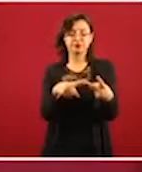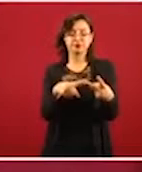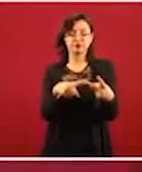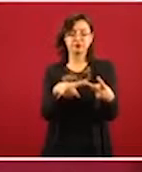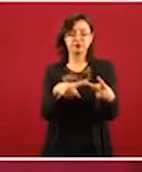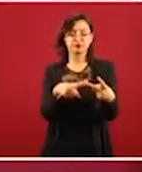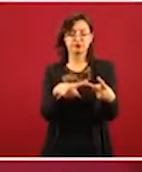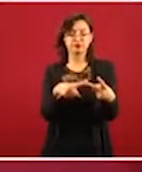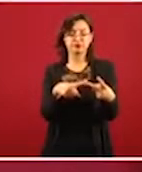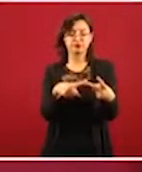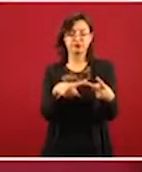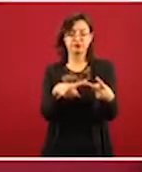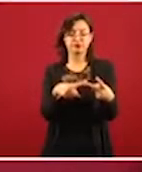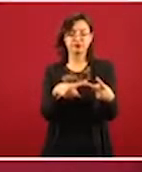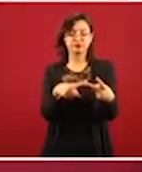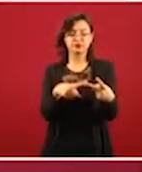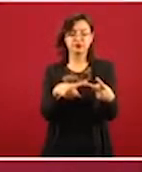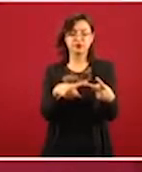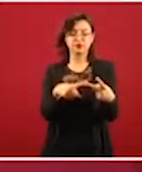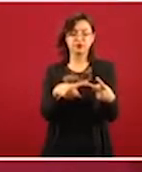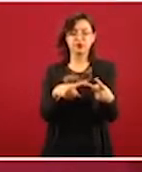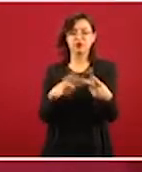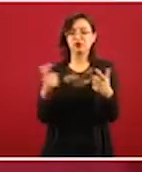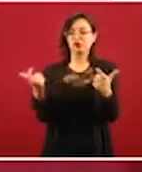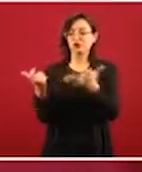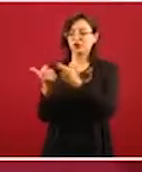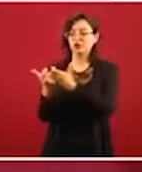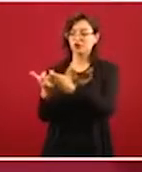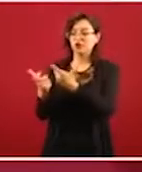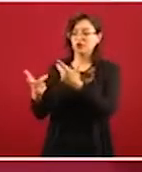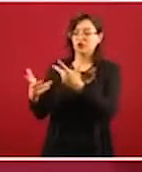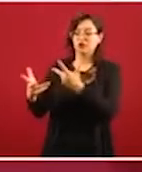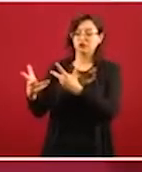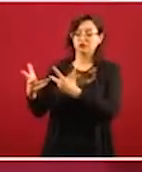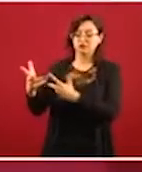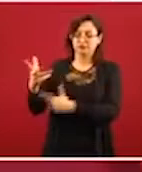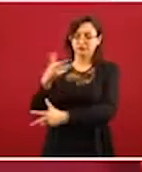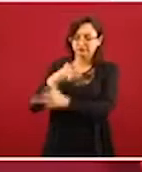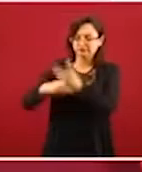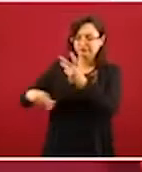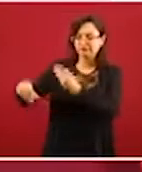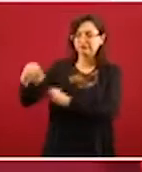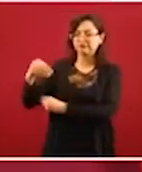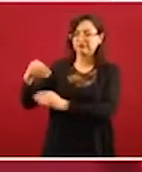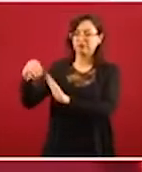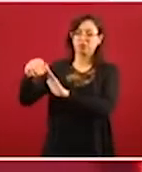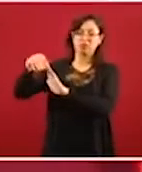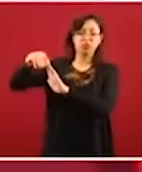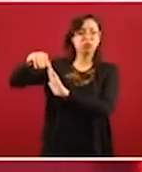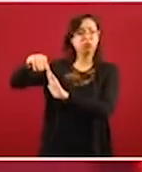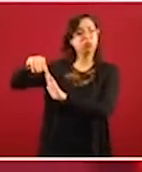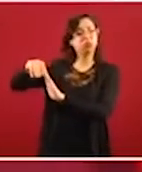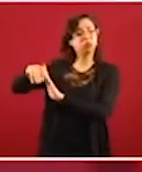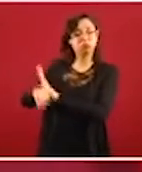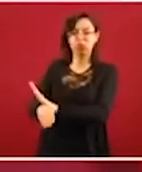cuidar que no se deteriore tanto la economía,